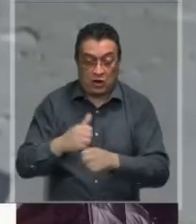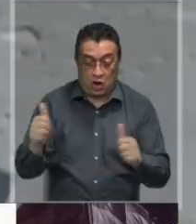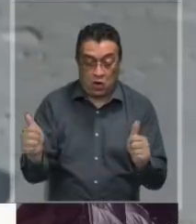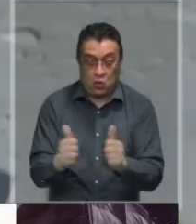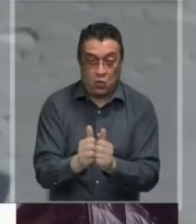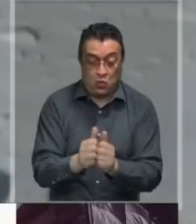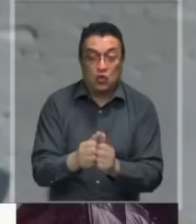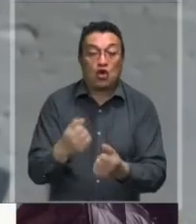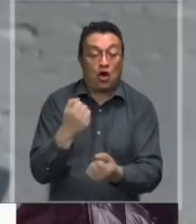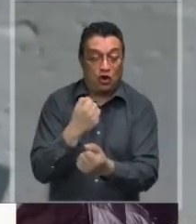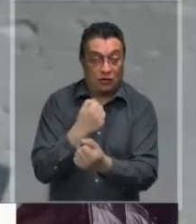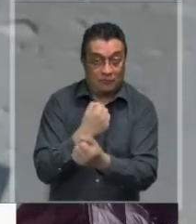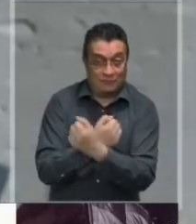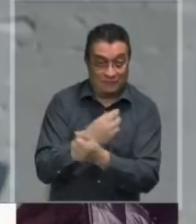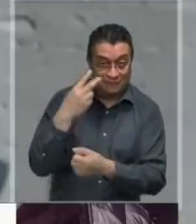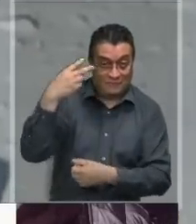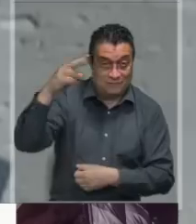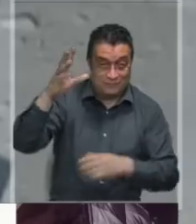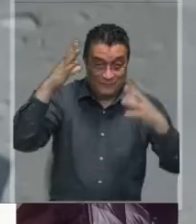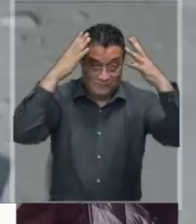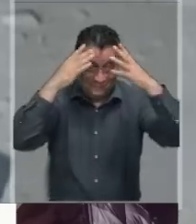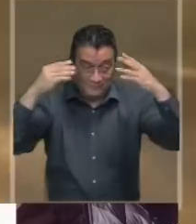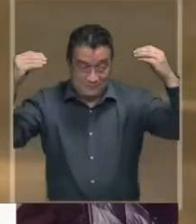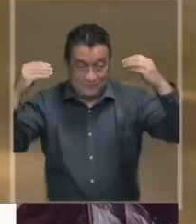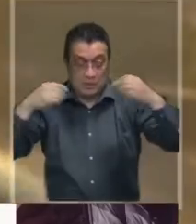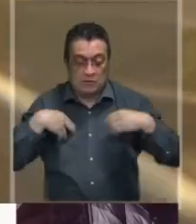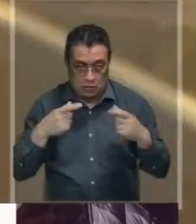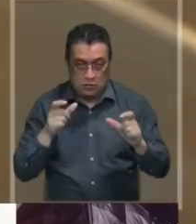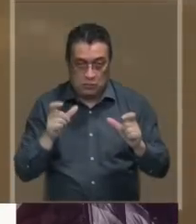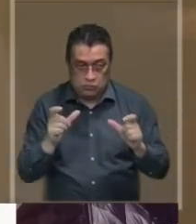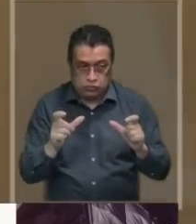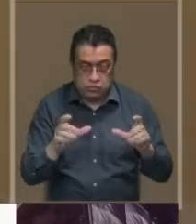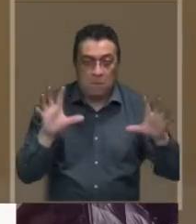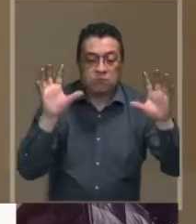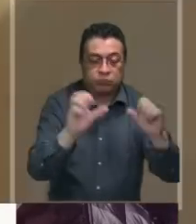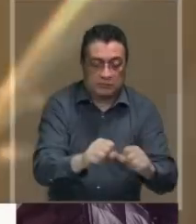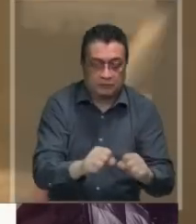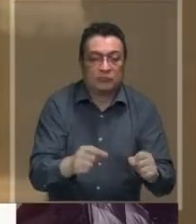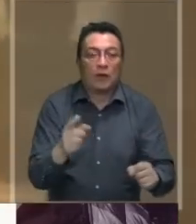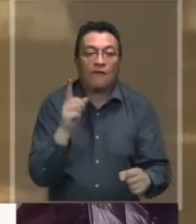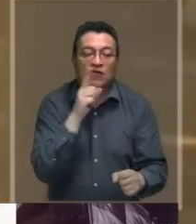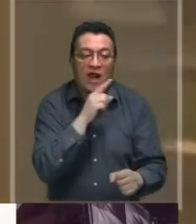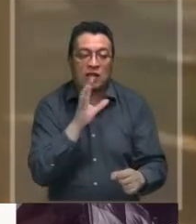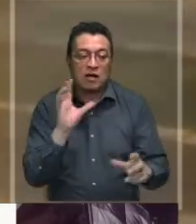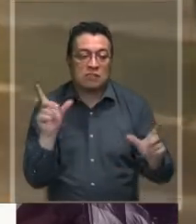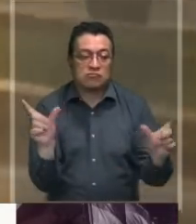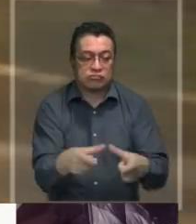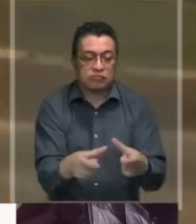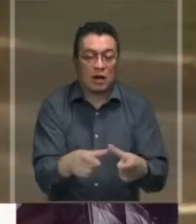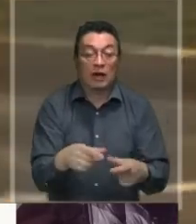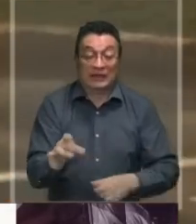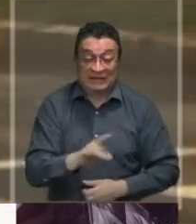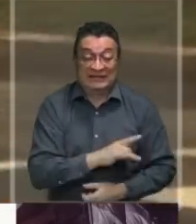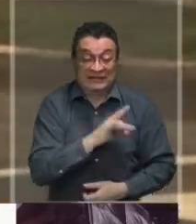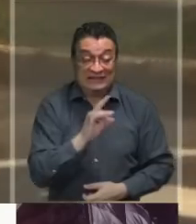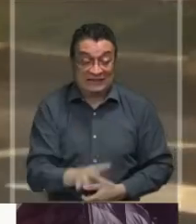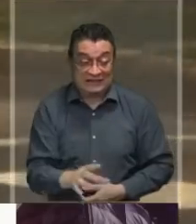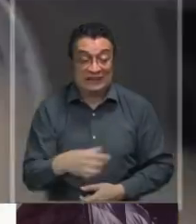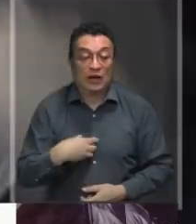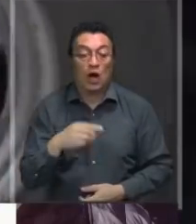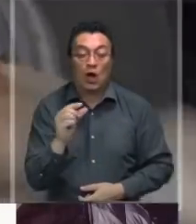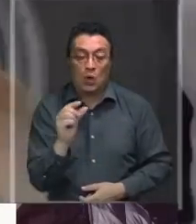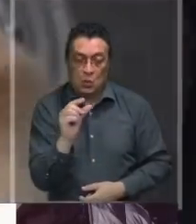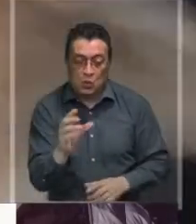policía neerlandesa permitió realizar una entrega vigilada del vehículo a los destinatarios finales en Chile, con una pequeña porción